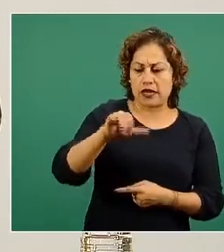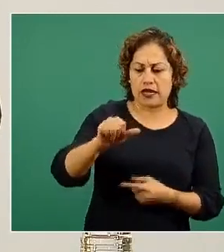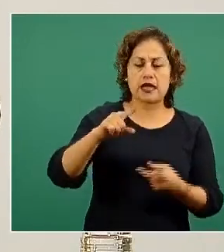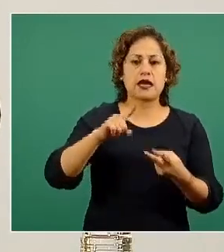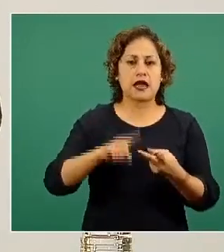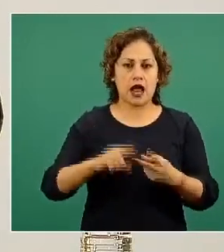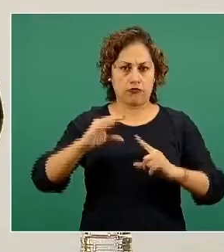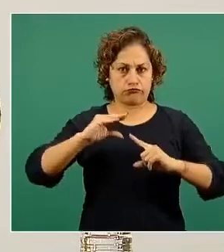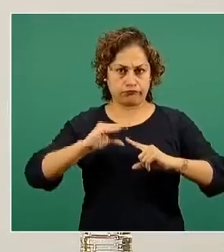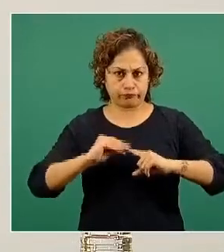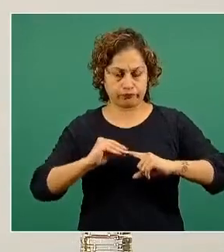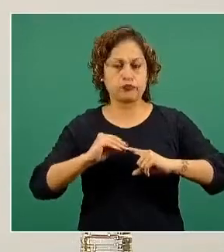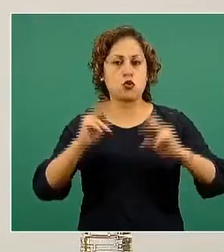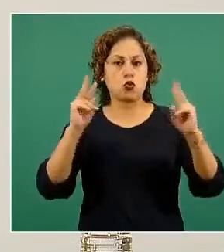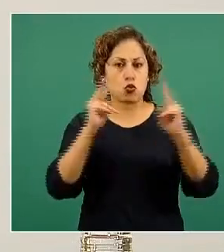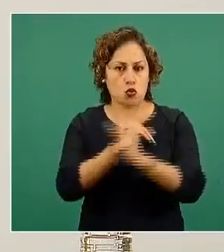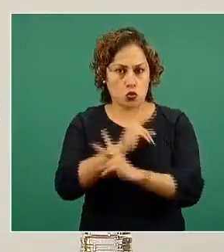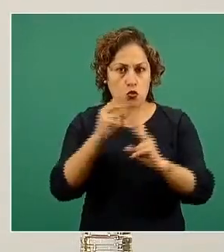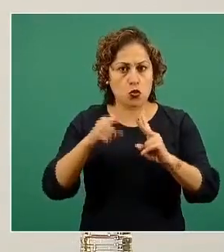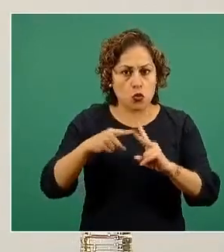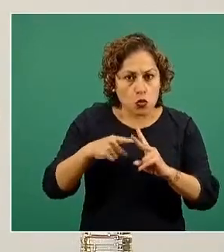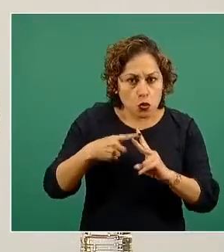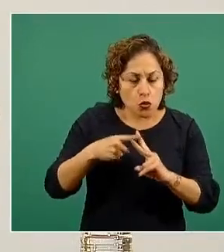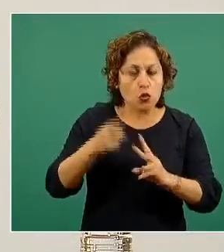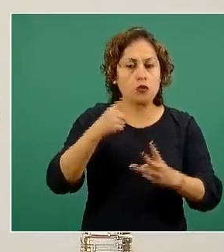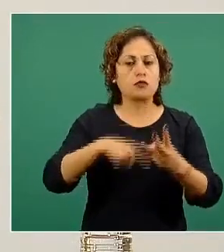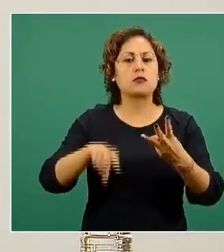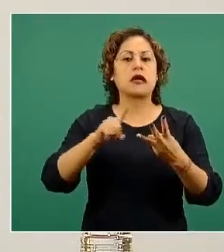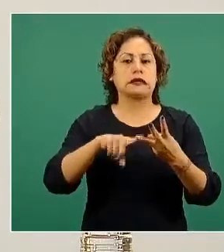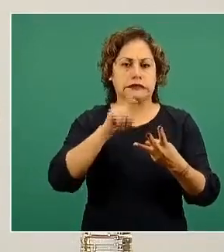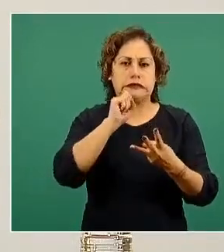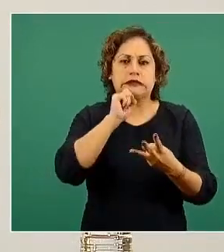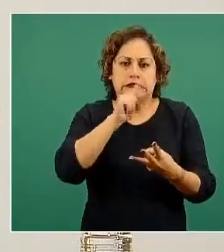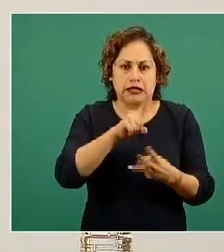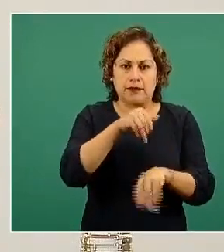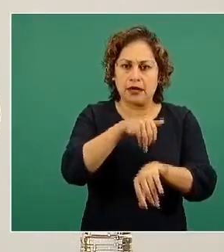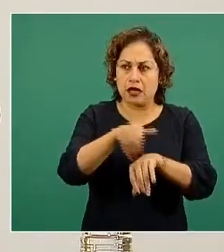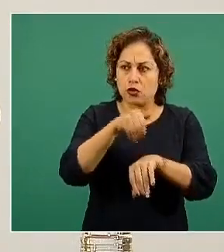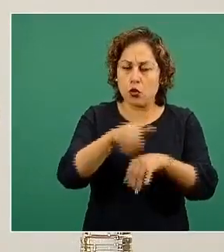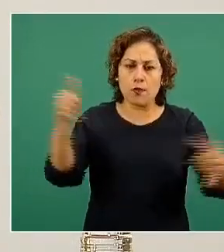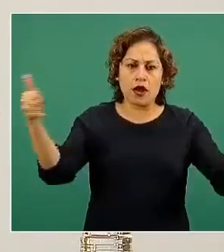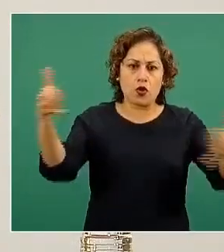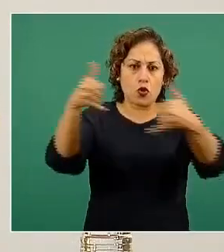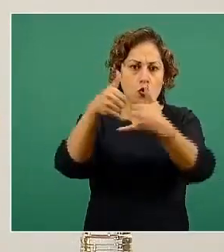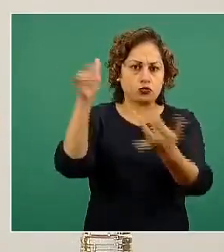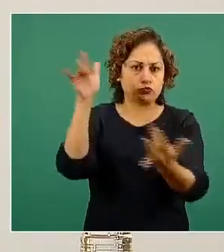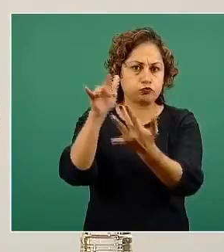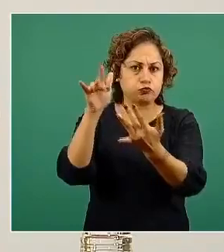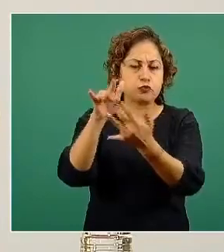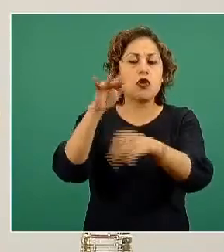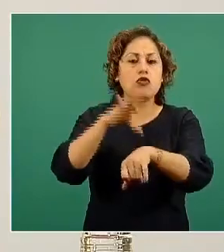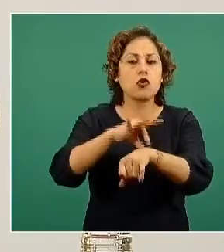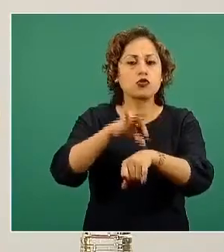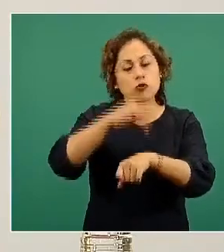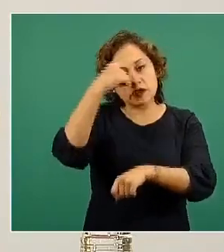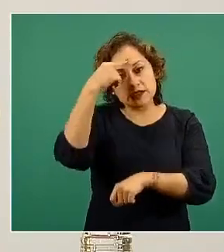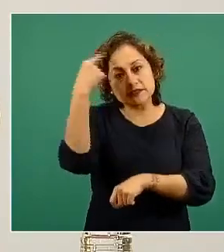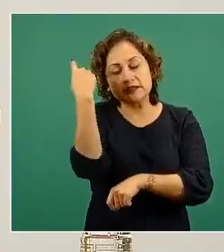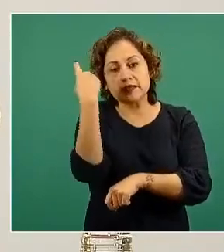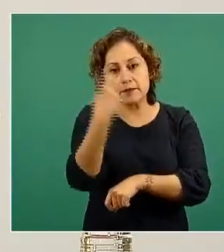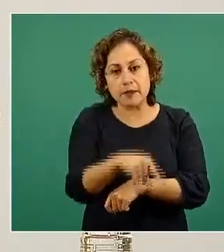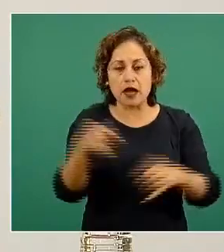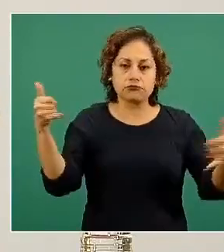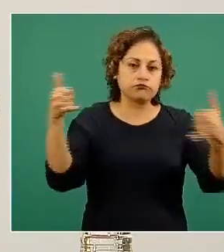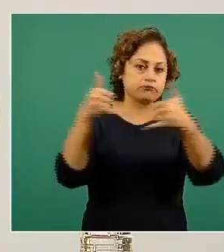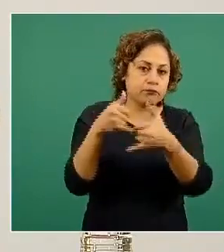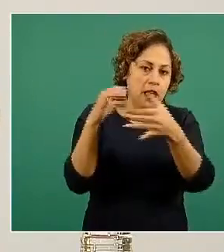pulso y sobre todo el contacto diario de los médicos a esos pacientes para decirles qué es lo que tienen que